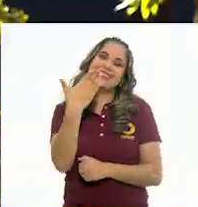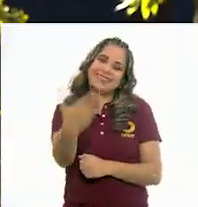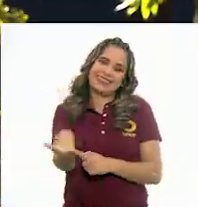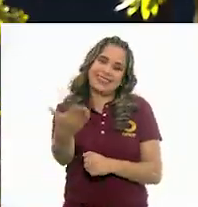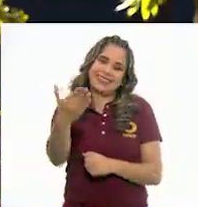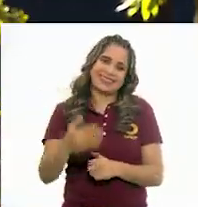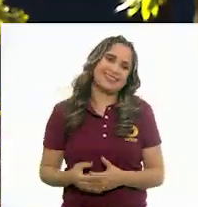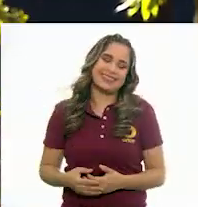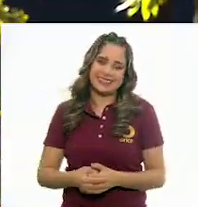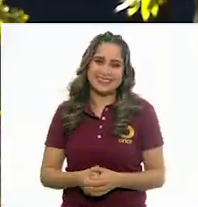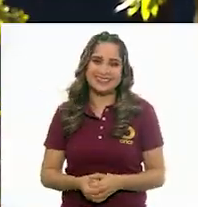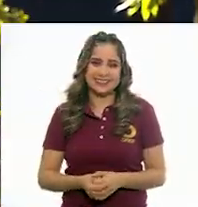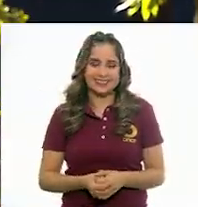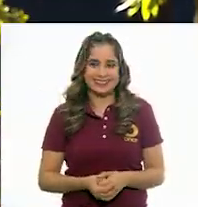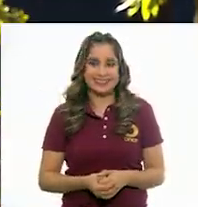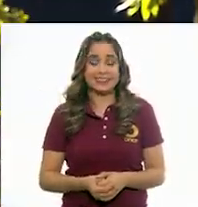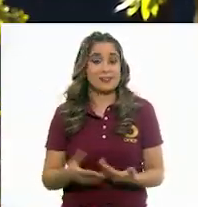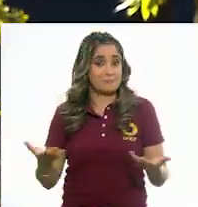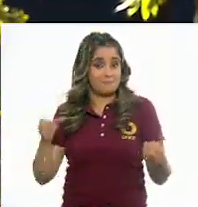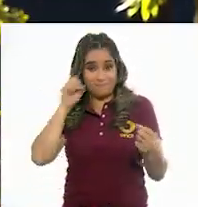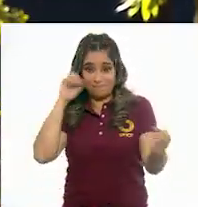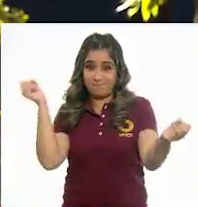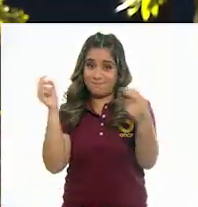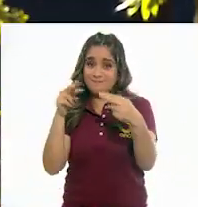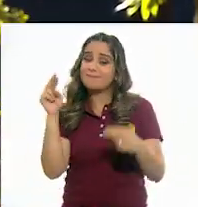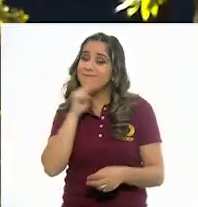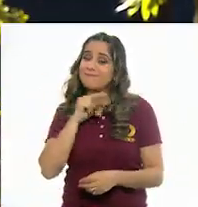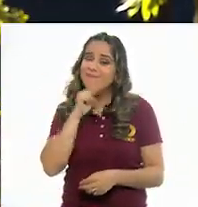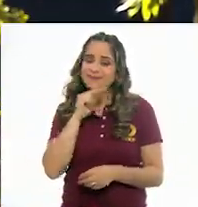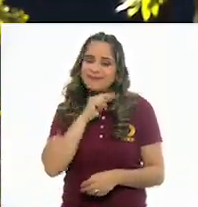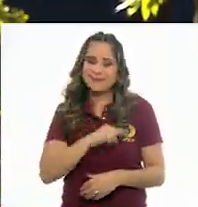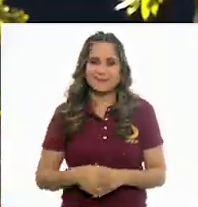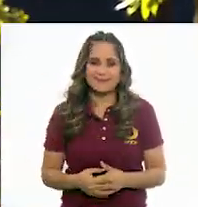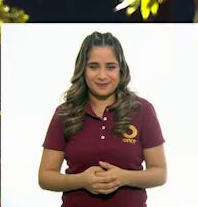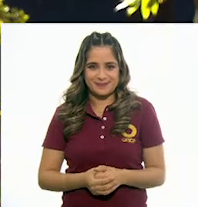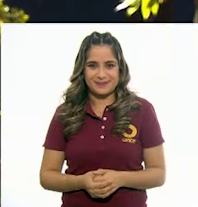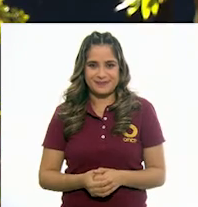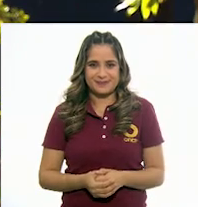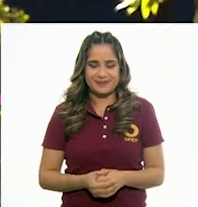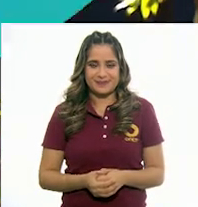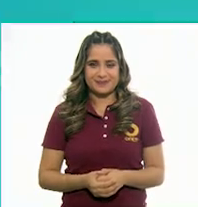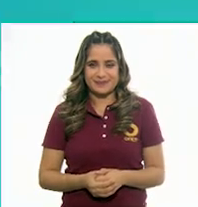¡Muy bien! ¡Nos vemos pronto!